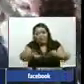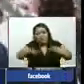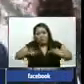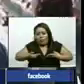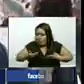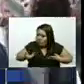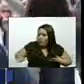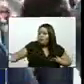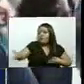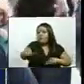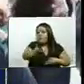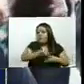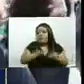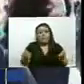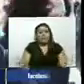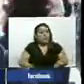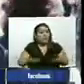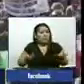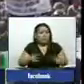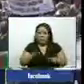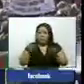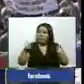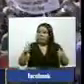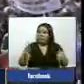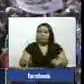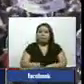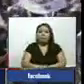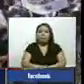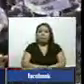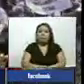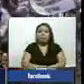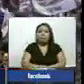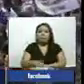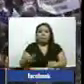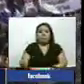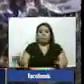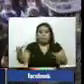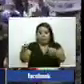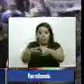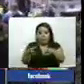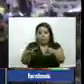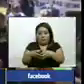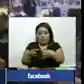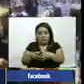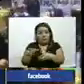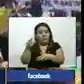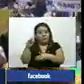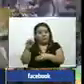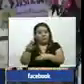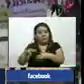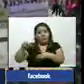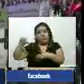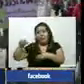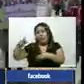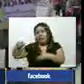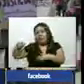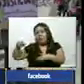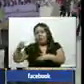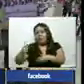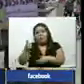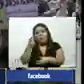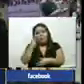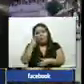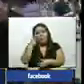lleguen a todos, no pasa nada que se suspenda. La cumbre del Foro de Cooperación Asia-Pacífico, conocida como APEC, iba a tener